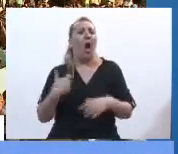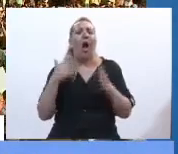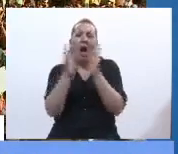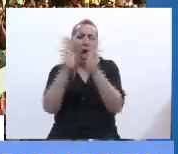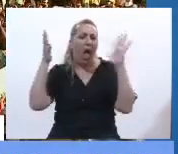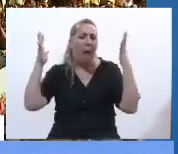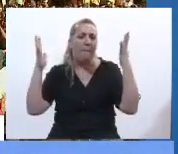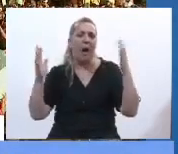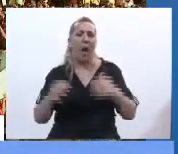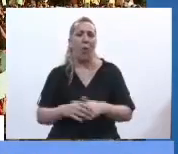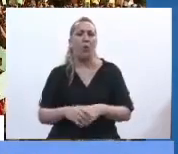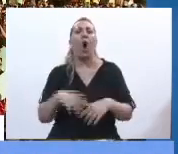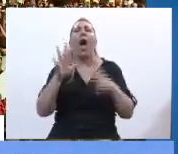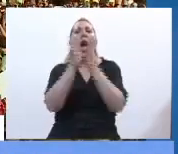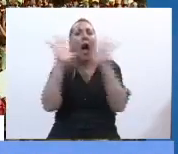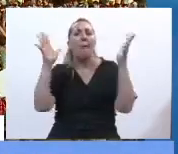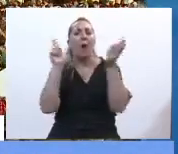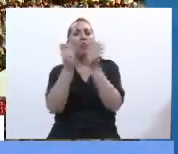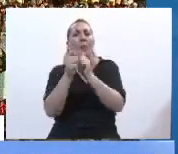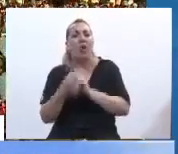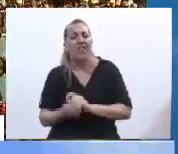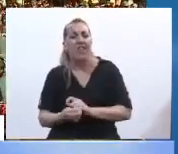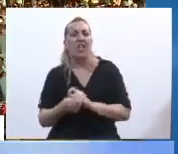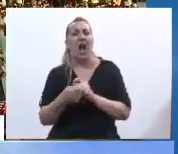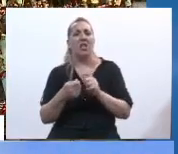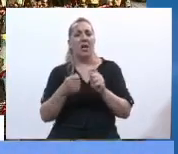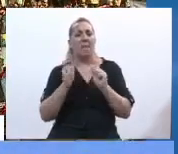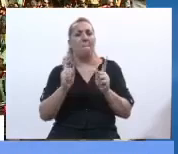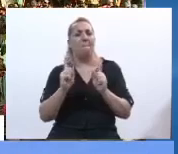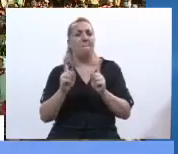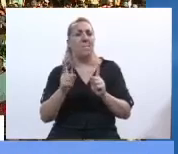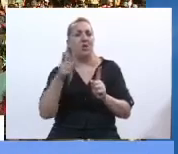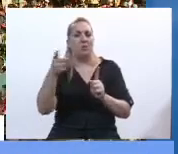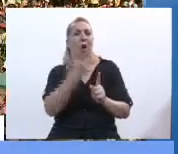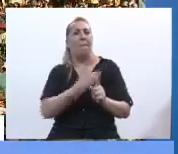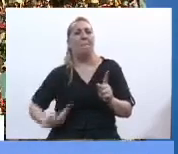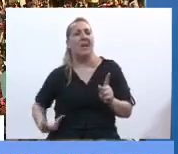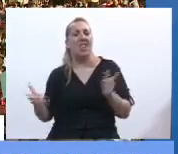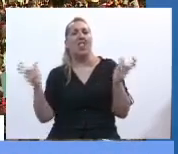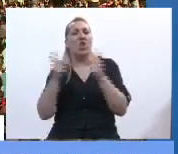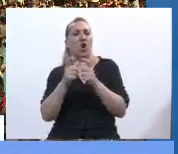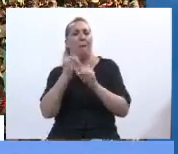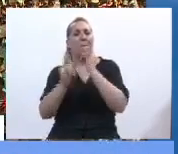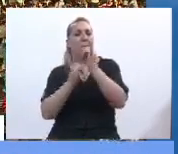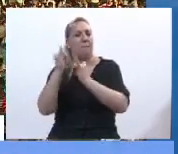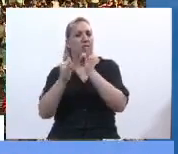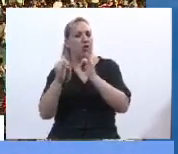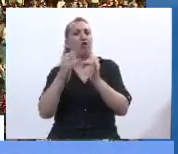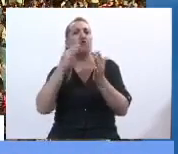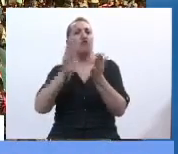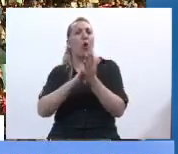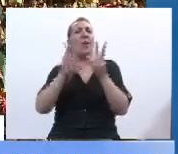aplaudo las modificaciones y las observaciones que ha hecho la miembro informante respecto de cuestiones que habían